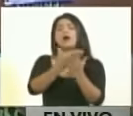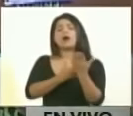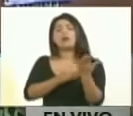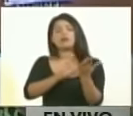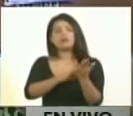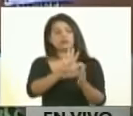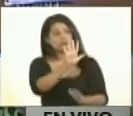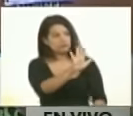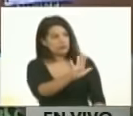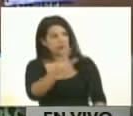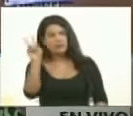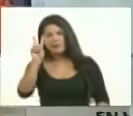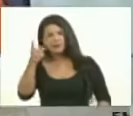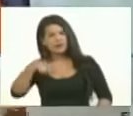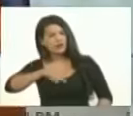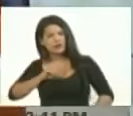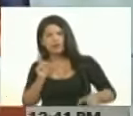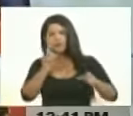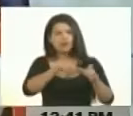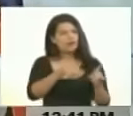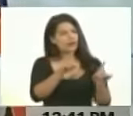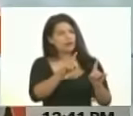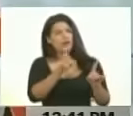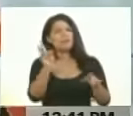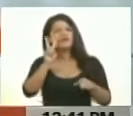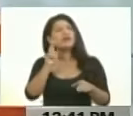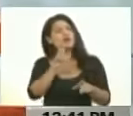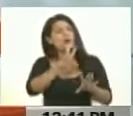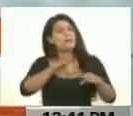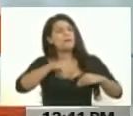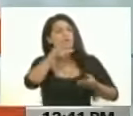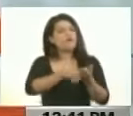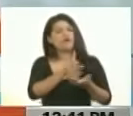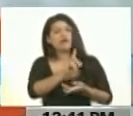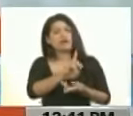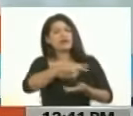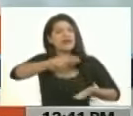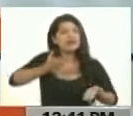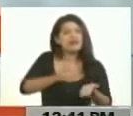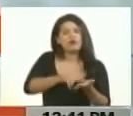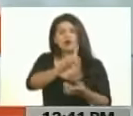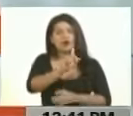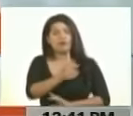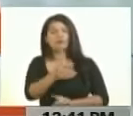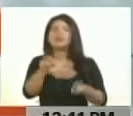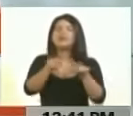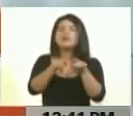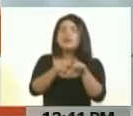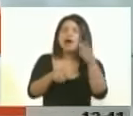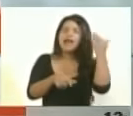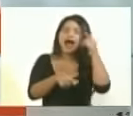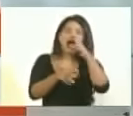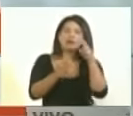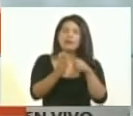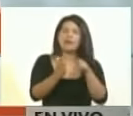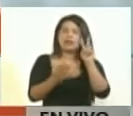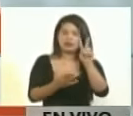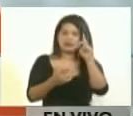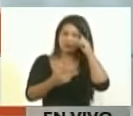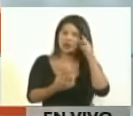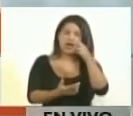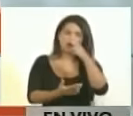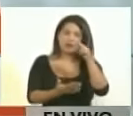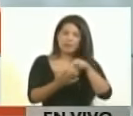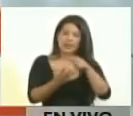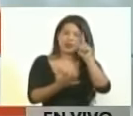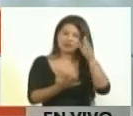parte. Van a inventar. Esto se parece mucho al golpe de Estado del año 2002, cuando un señor llegó